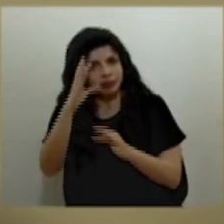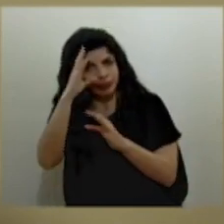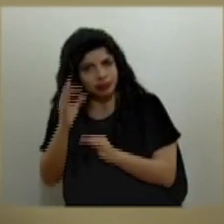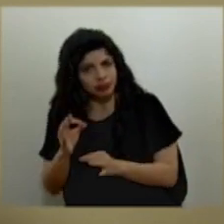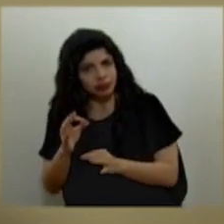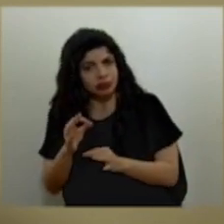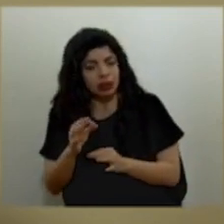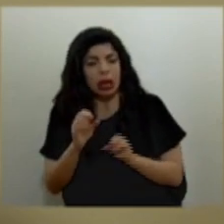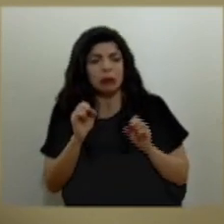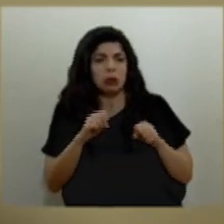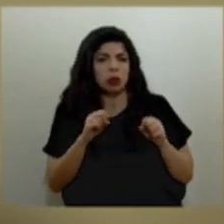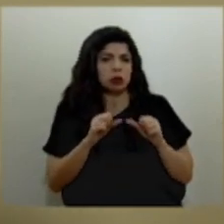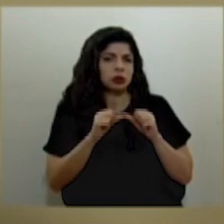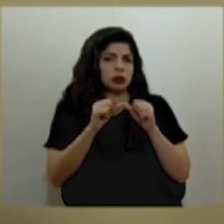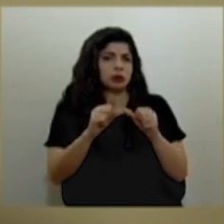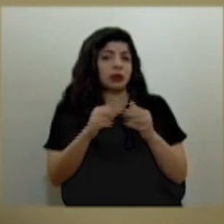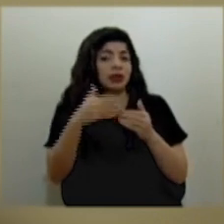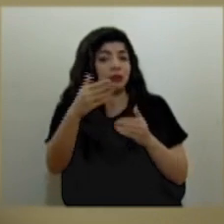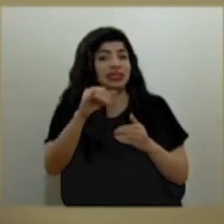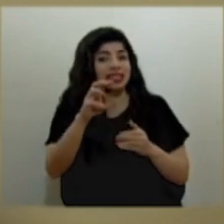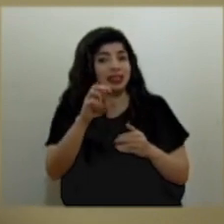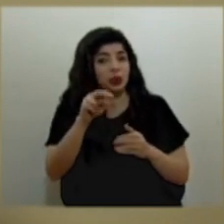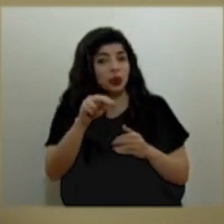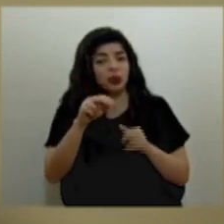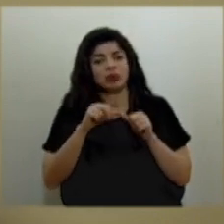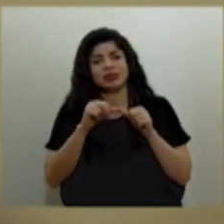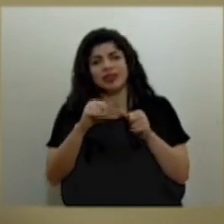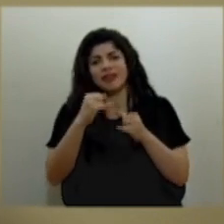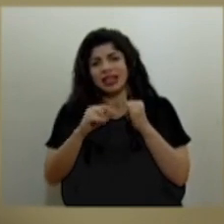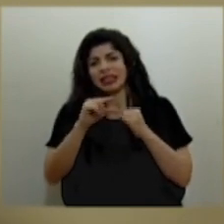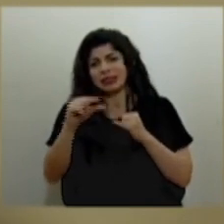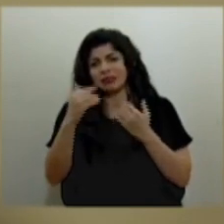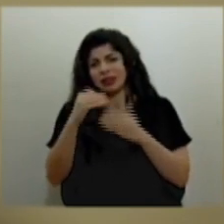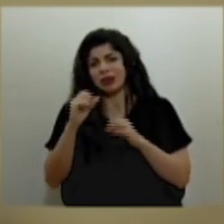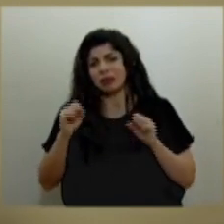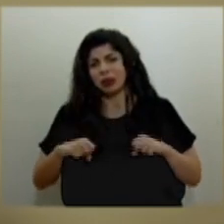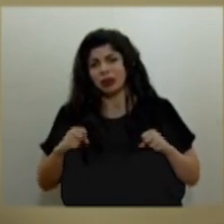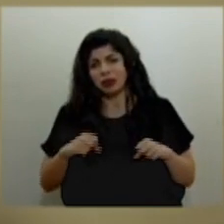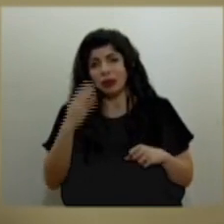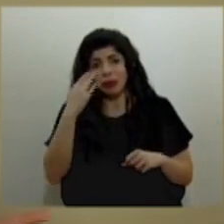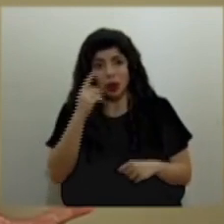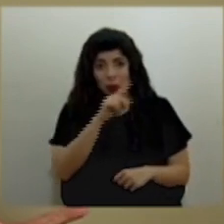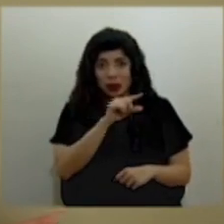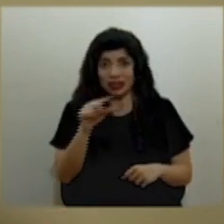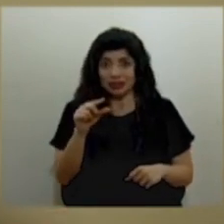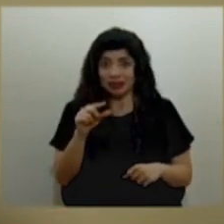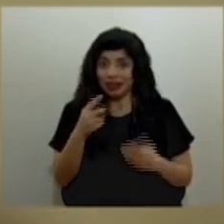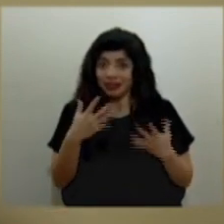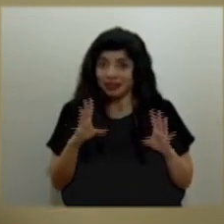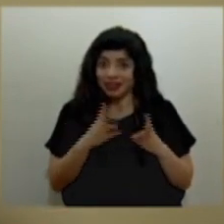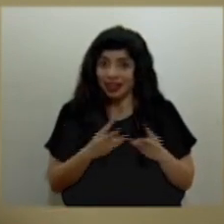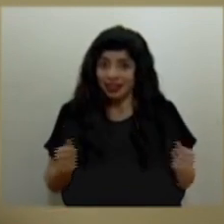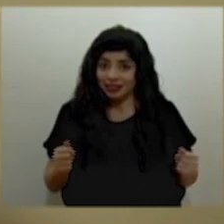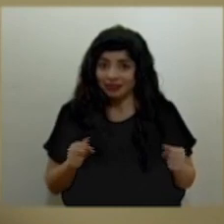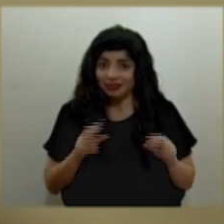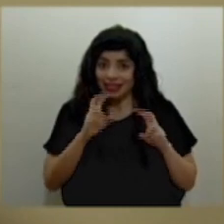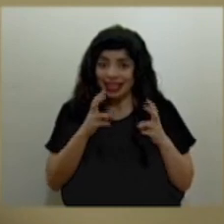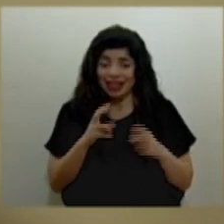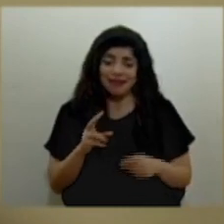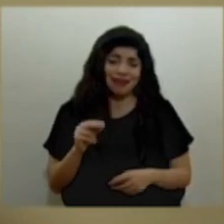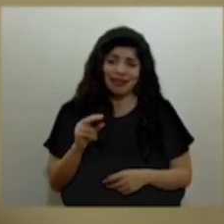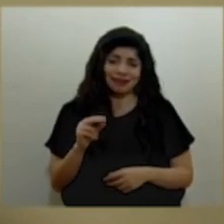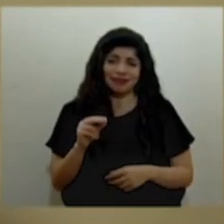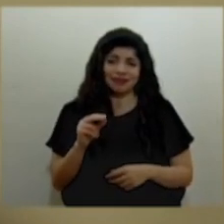se vaya a mantener, incluso después del 6 de junio, la restricción para fines de semana, porque no, en una semana no es que ya vamos a salir, ¿verdad?,